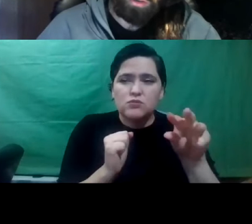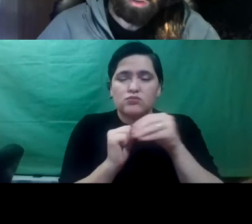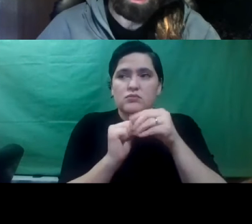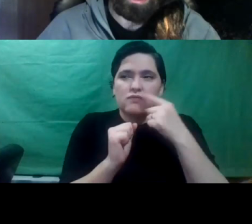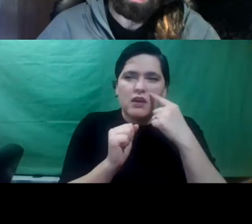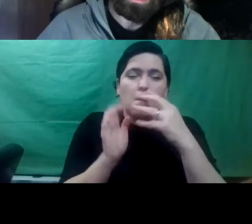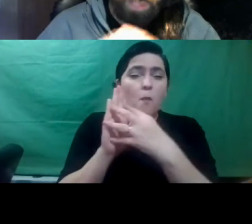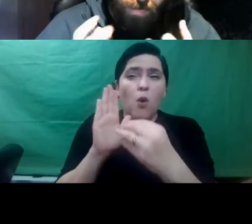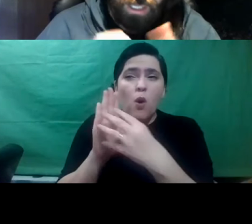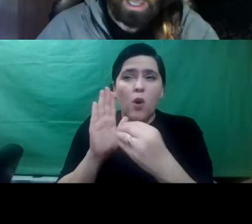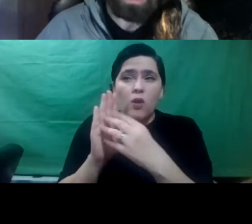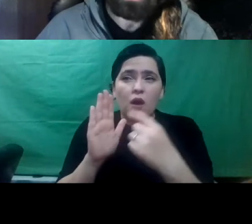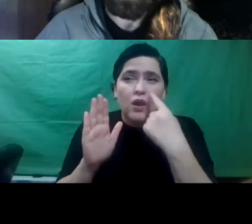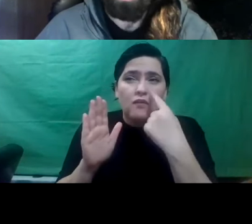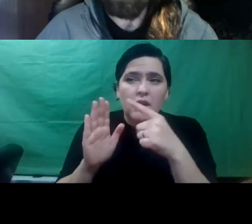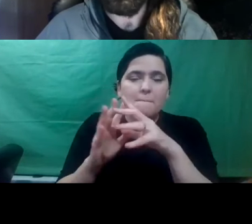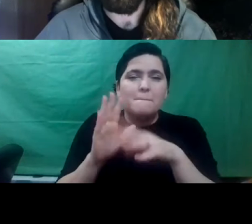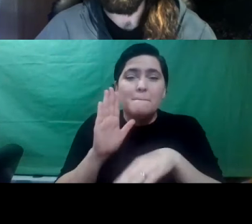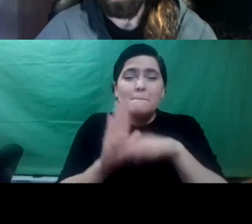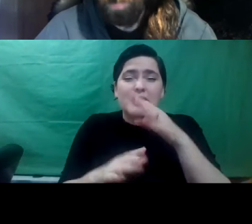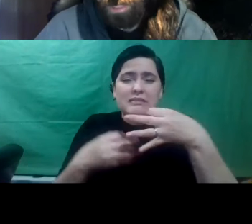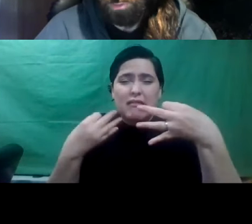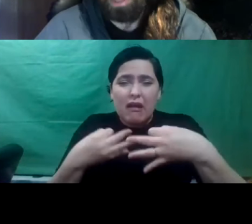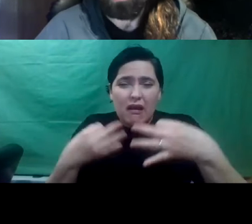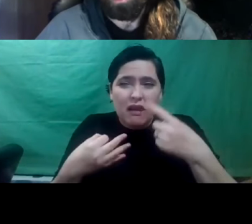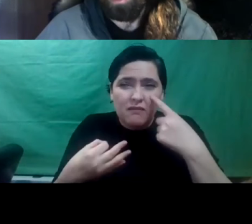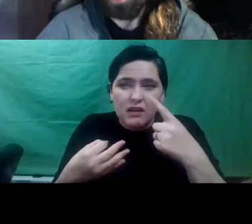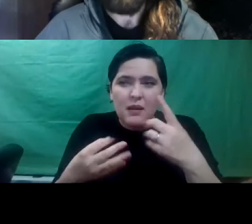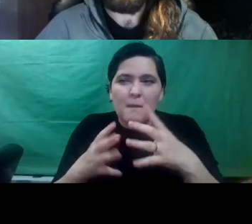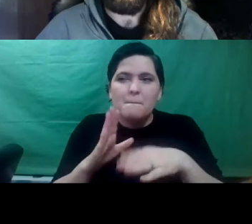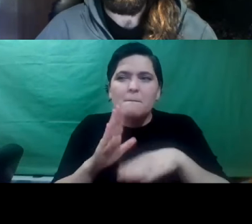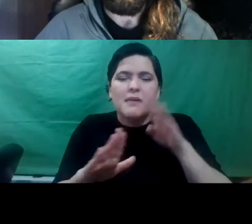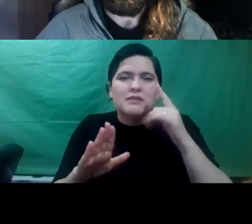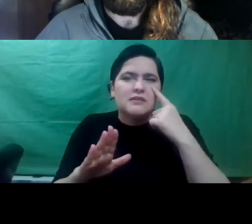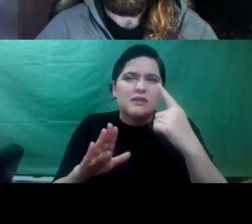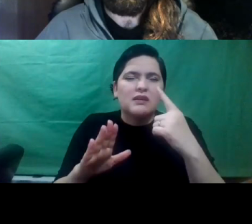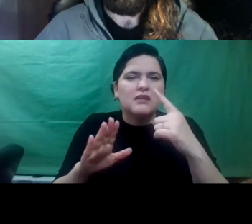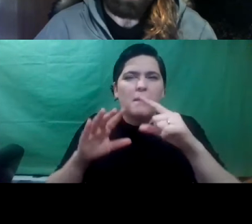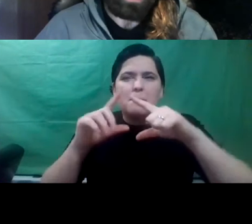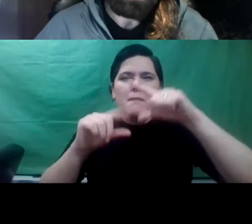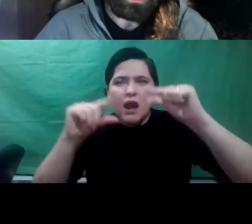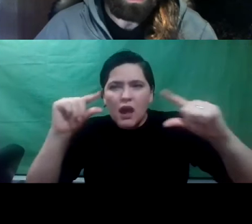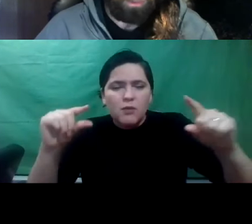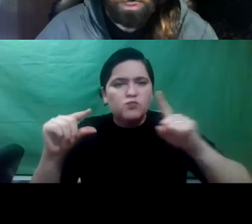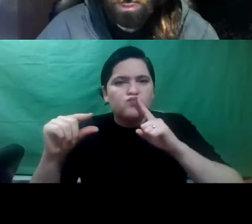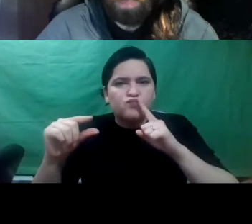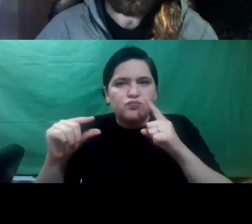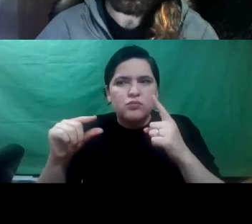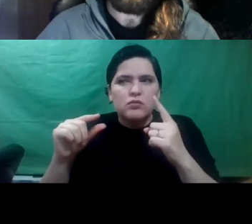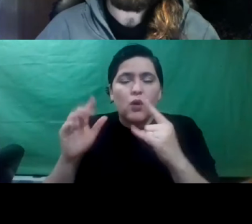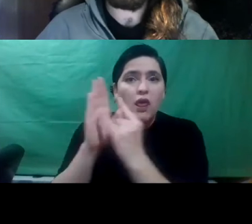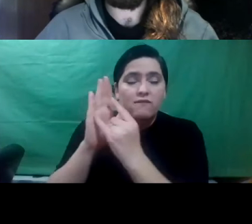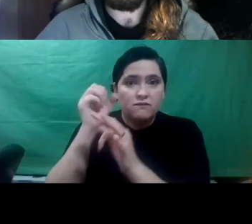un modelo de los más realistas, digamos, ya que muchos de los parámetros de este modelo sus unidades tienen sentido